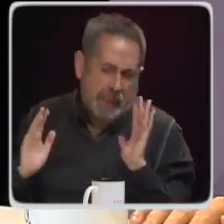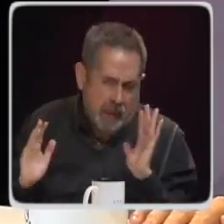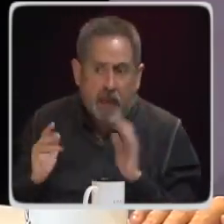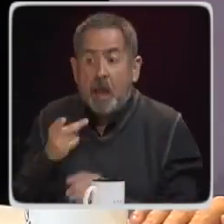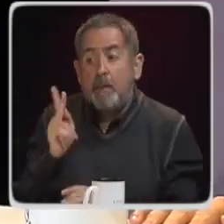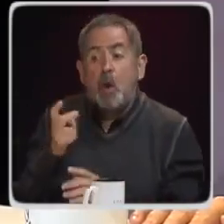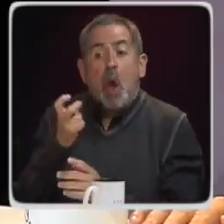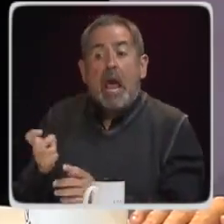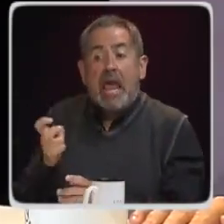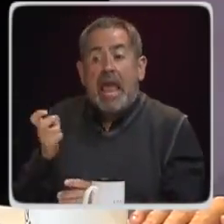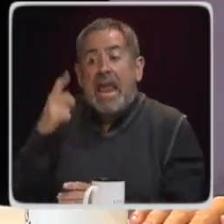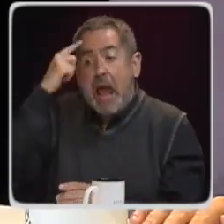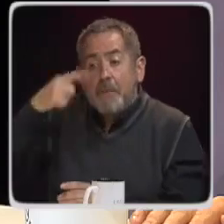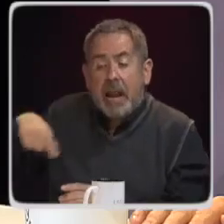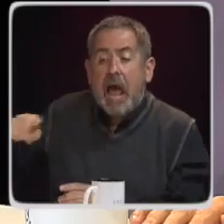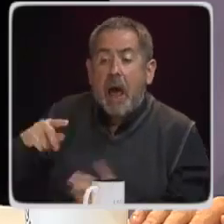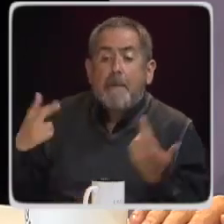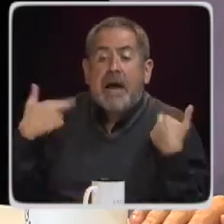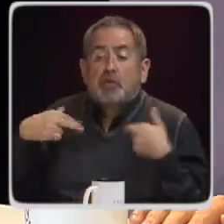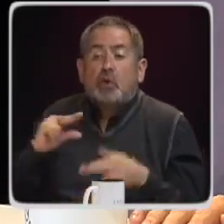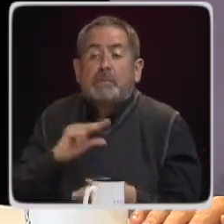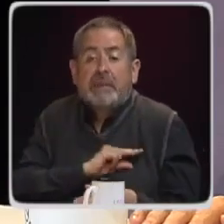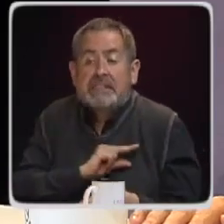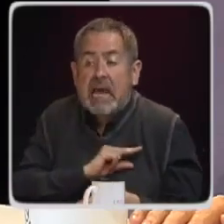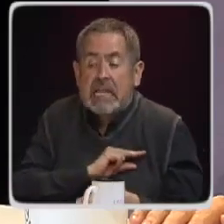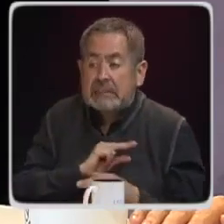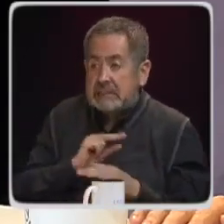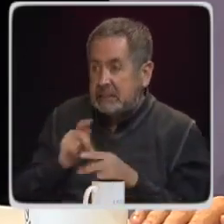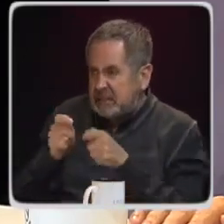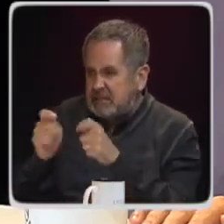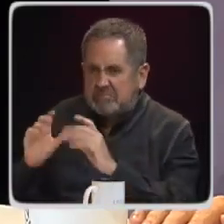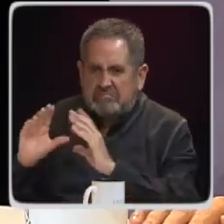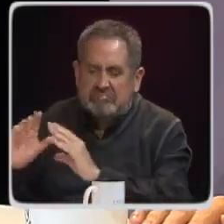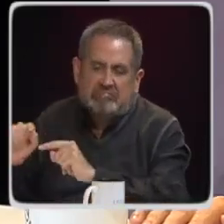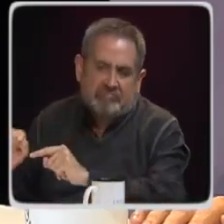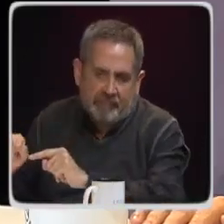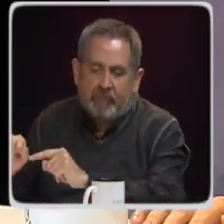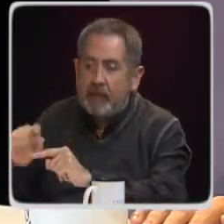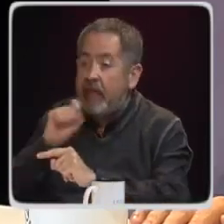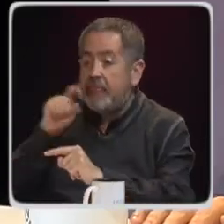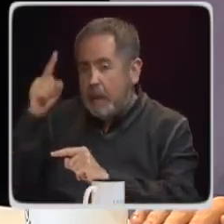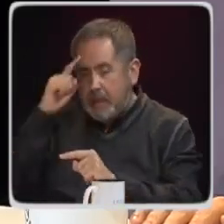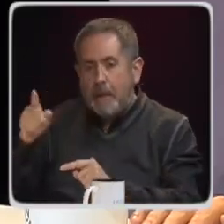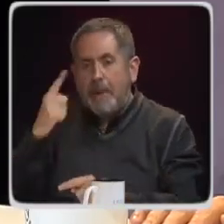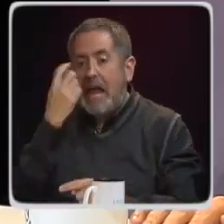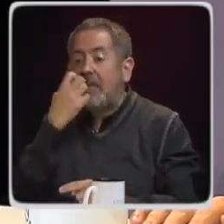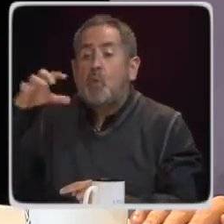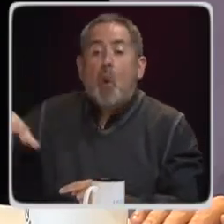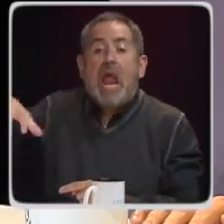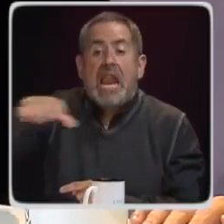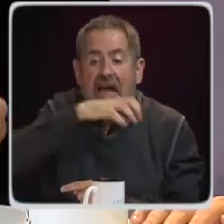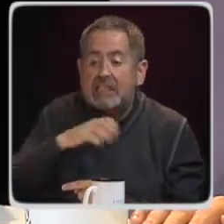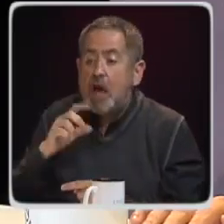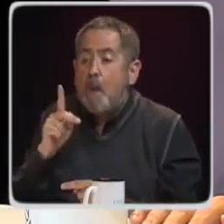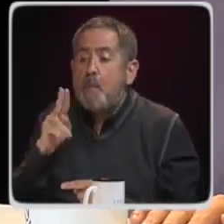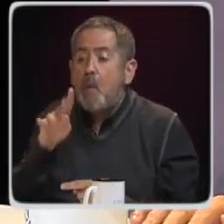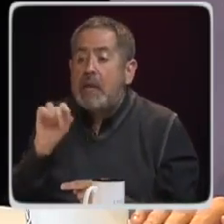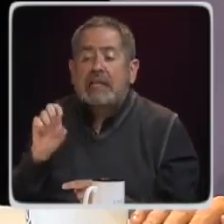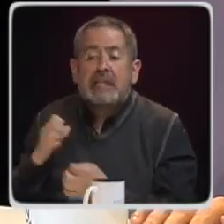Bueno, en el presupuesto anterior sí hubo una partida muy fuerte, que lo tenemos aquí. En el que se aprobó en el 21 para el